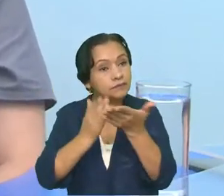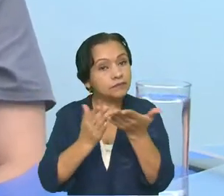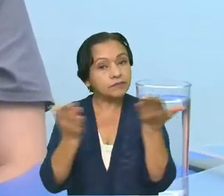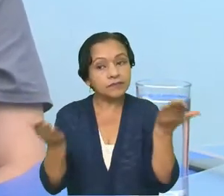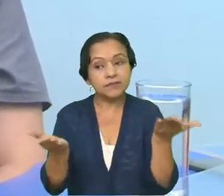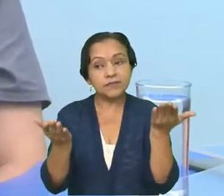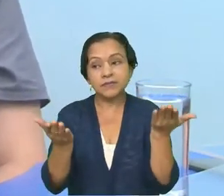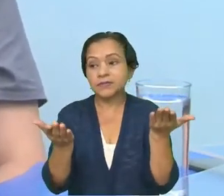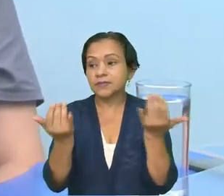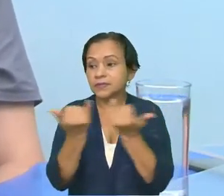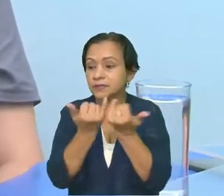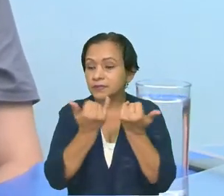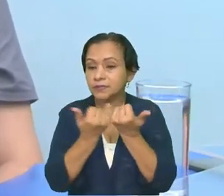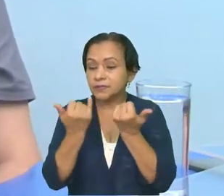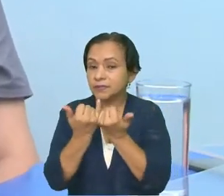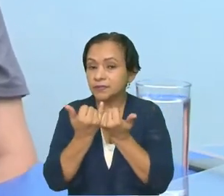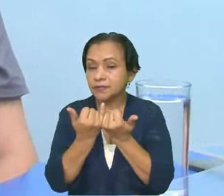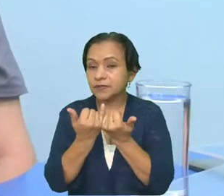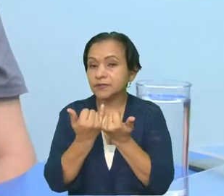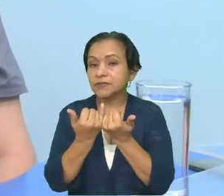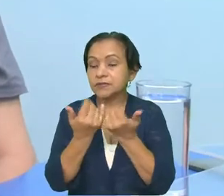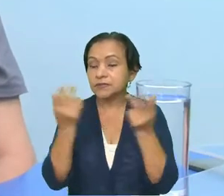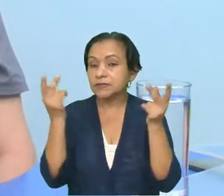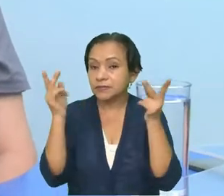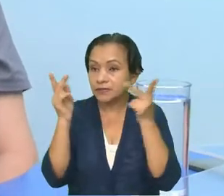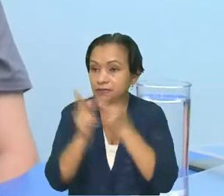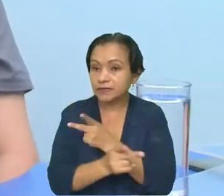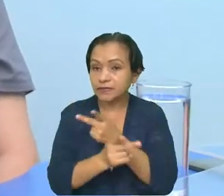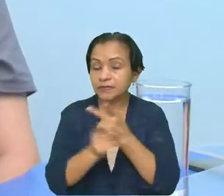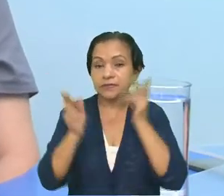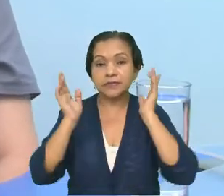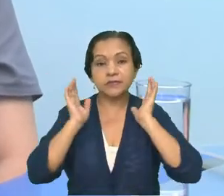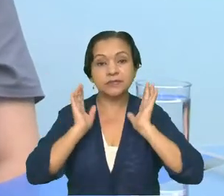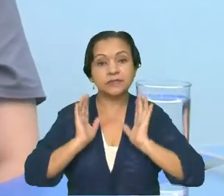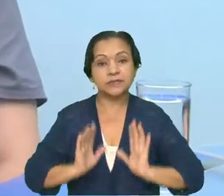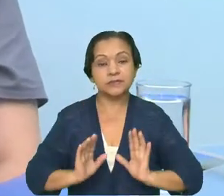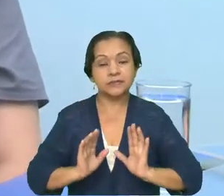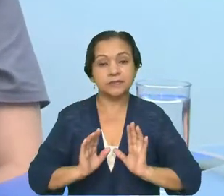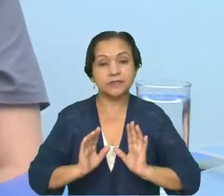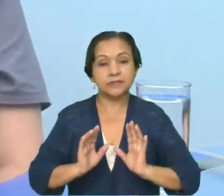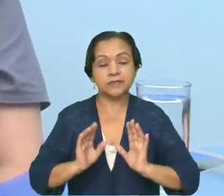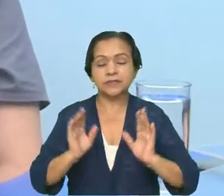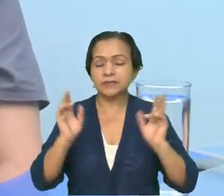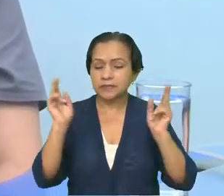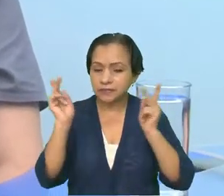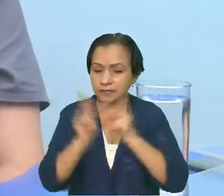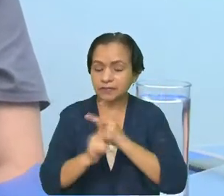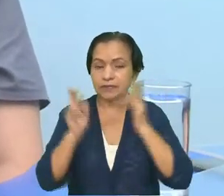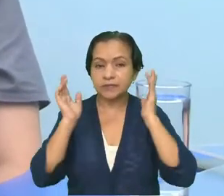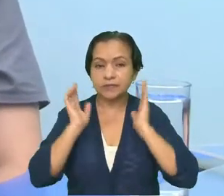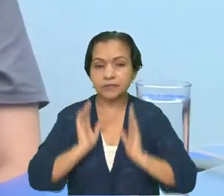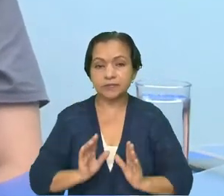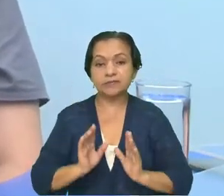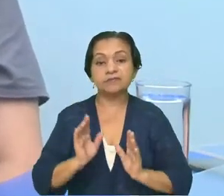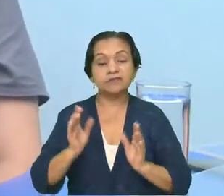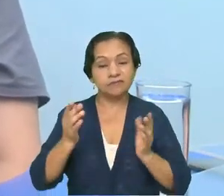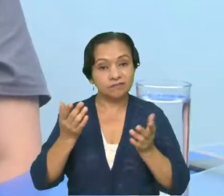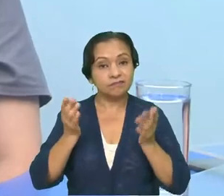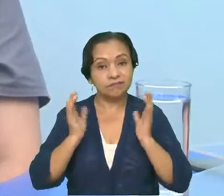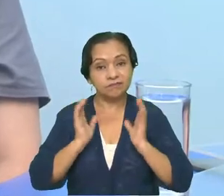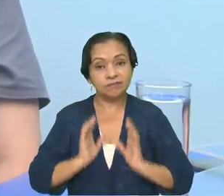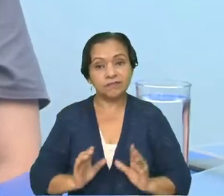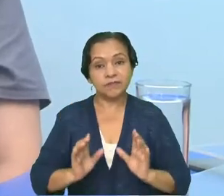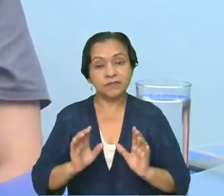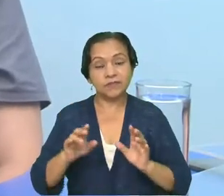episodios de lesiones desmielinizantes tan severas que la inflamación es tan severa que deja secuelas y